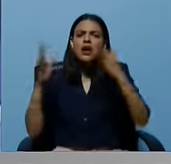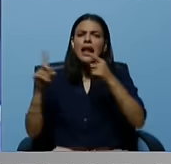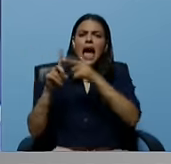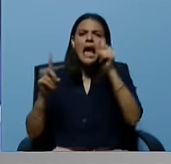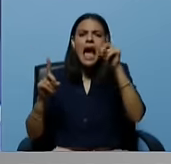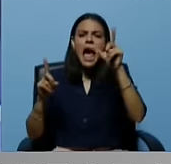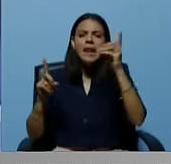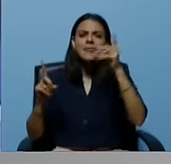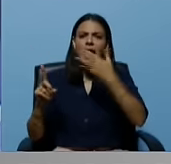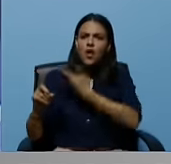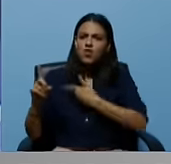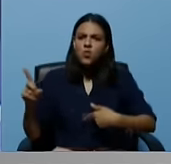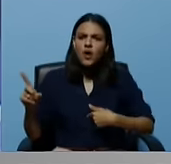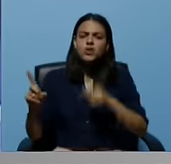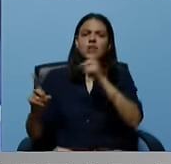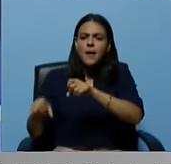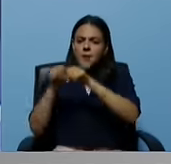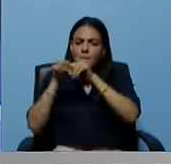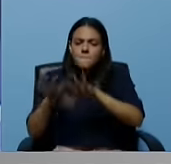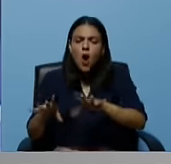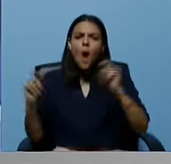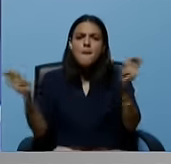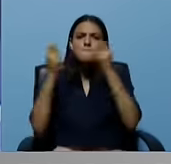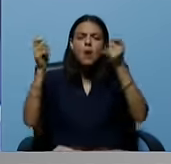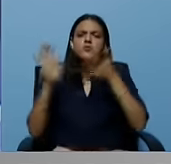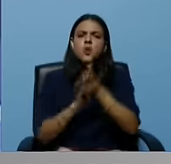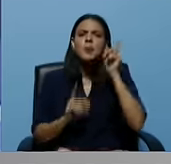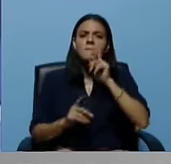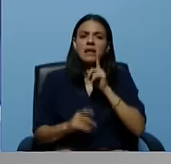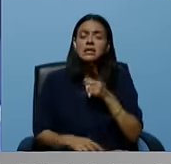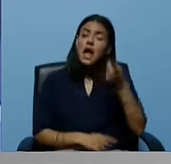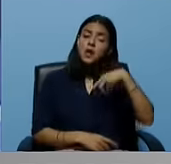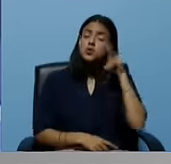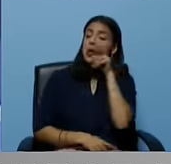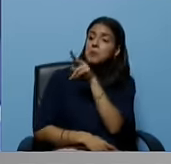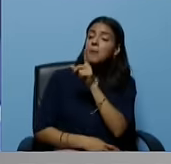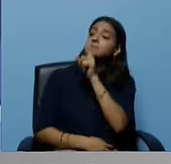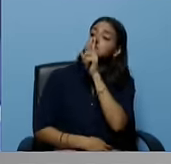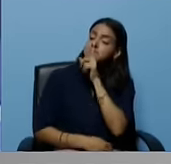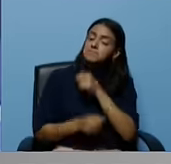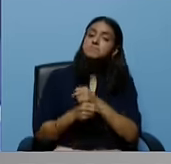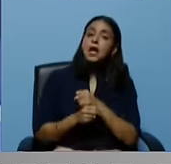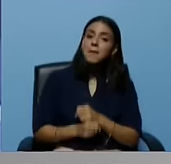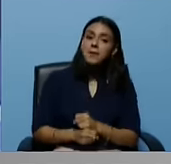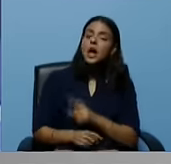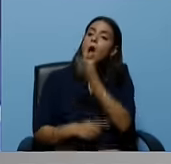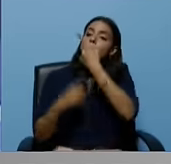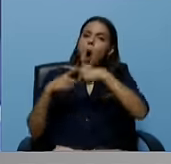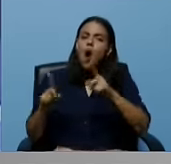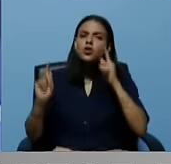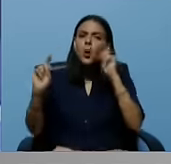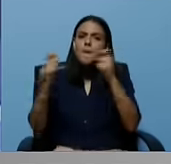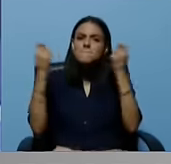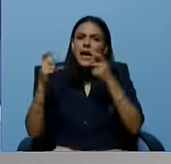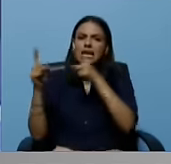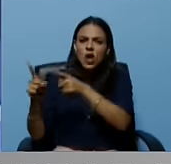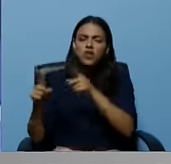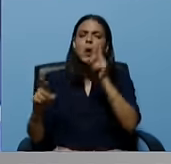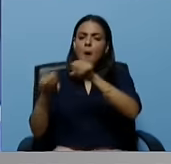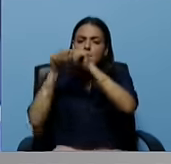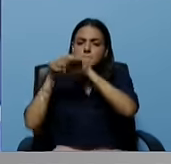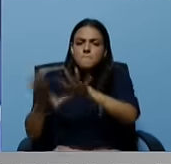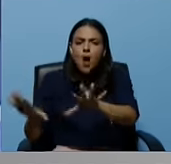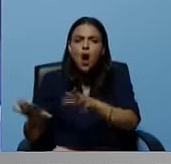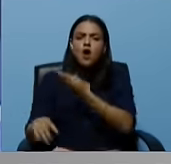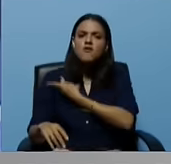y, por supuesto, publica una sarta de mentiras. Callados. Viene El País, publica otra versión, una